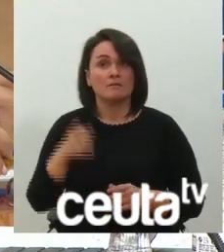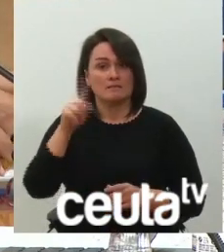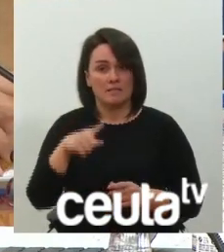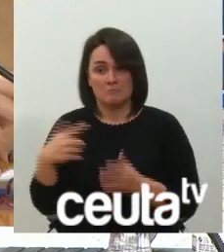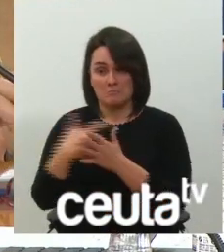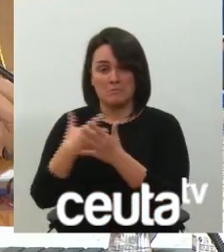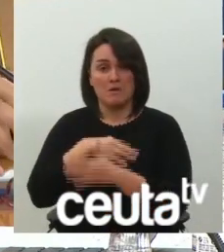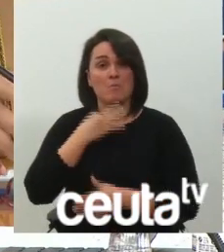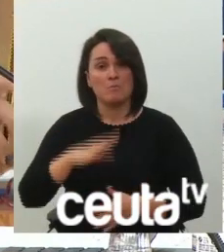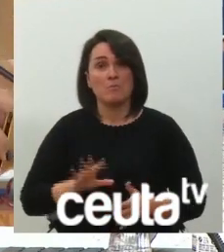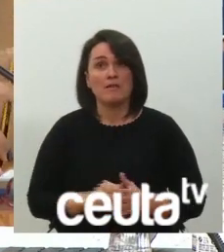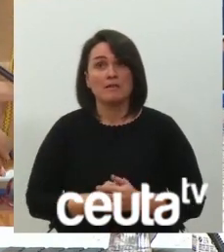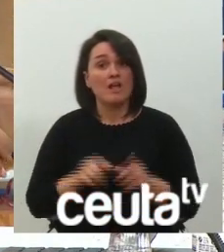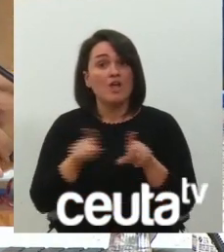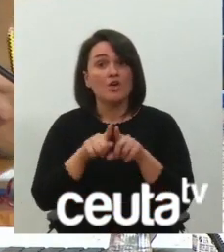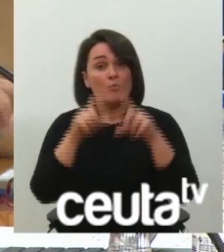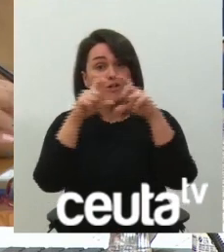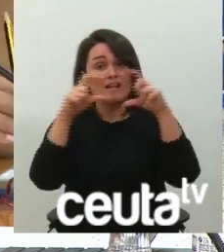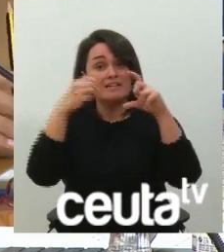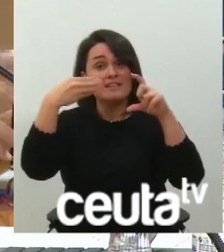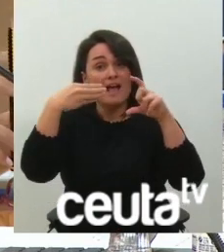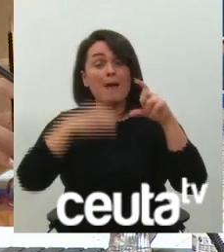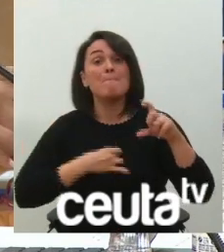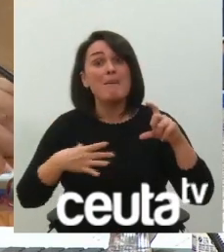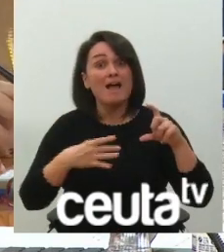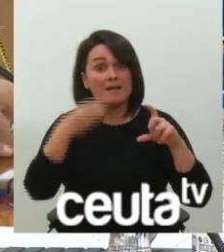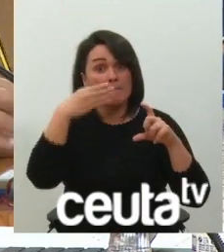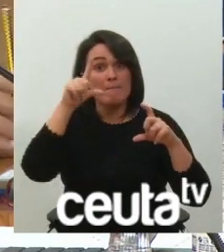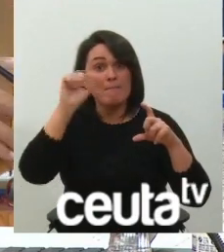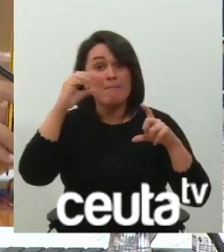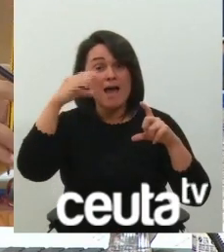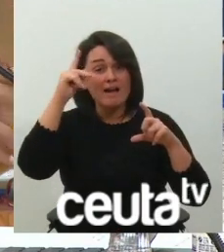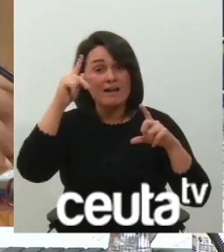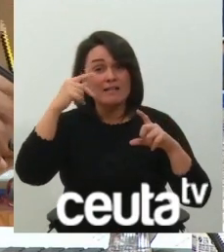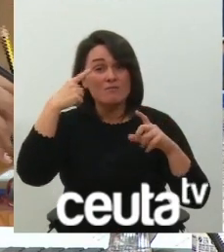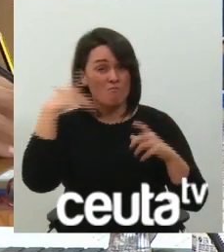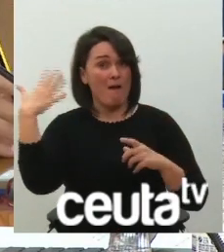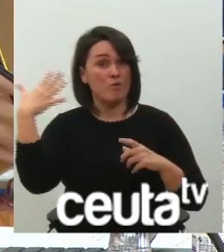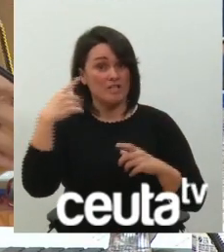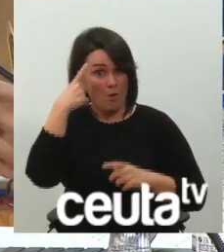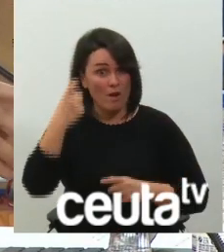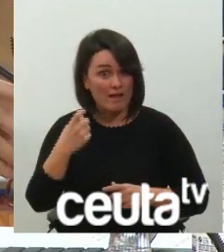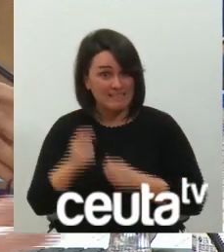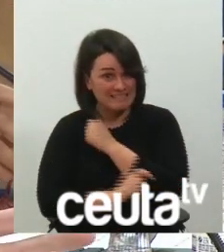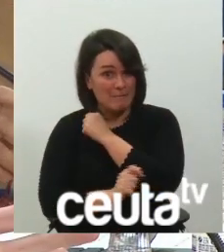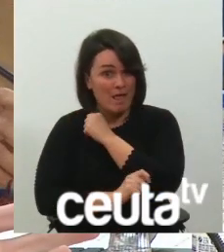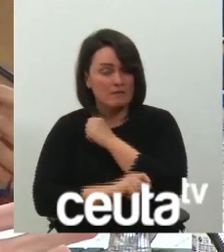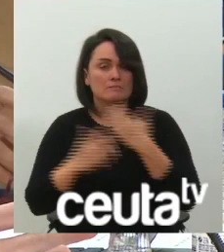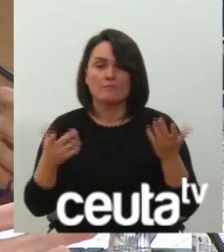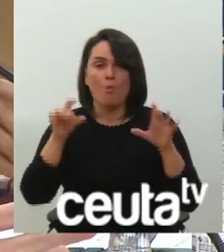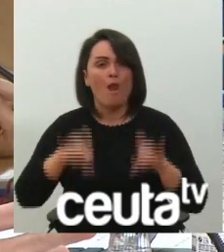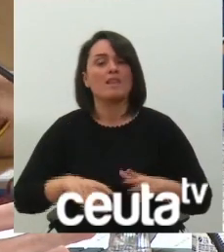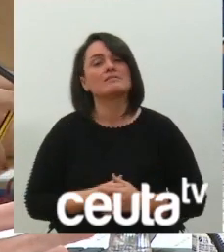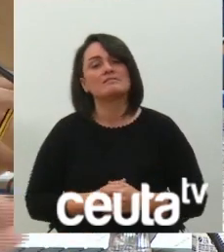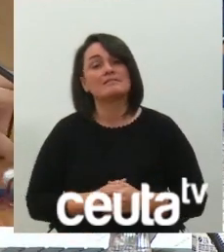como una tarjeta black pero es mini verdad siento me gasto lo que quiero cuando quiero como quiero y no justifico también es muy pp